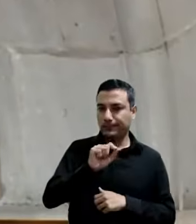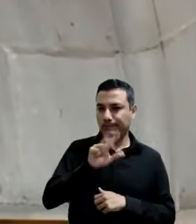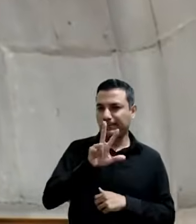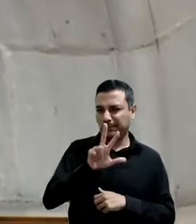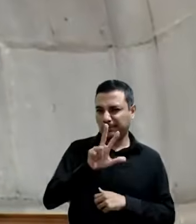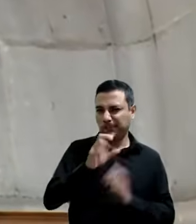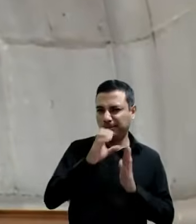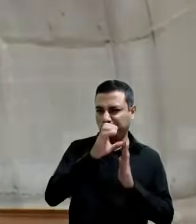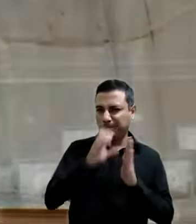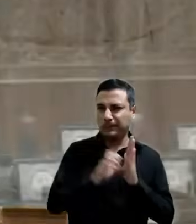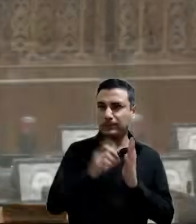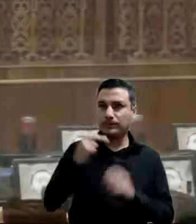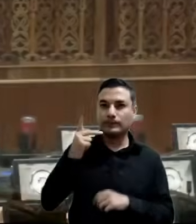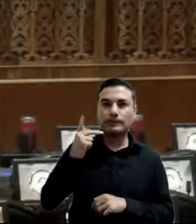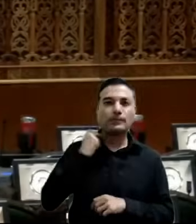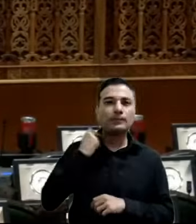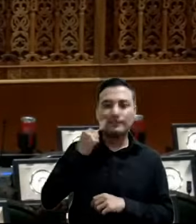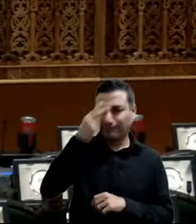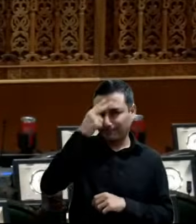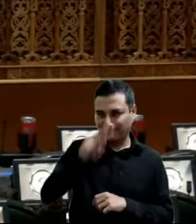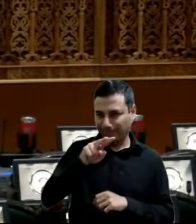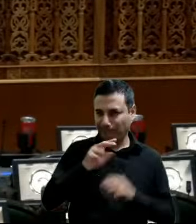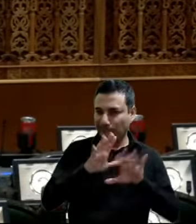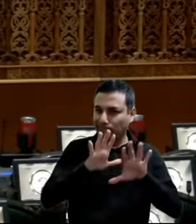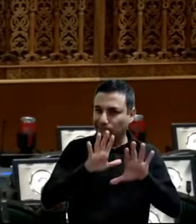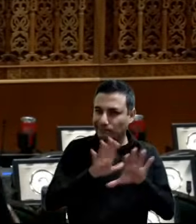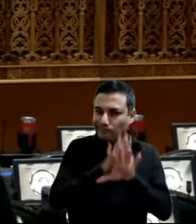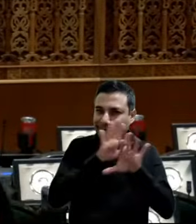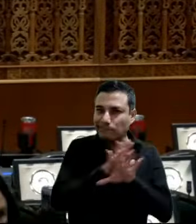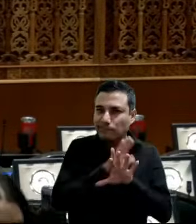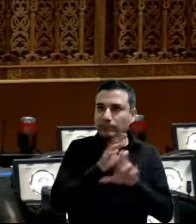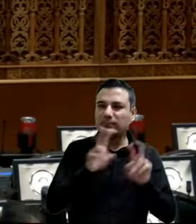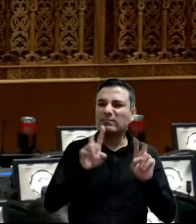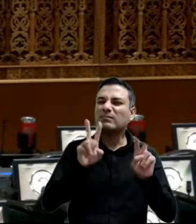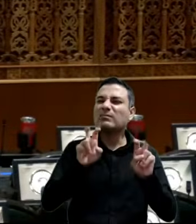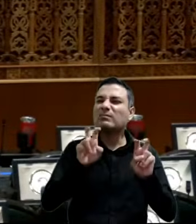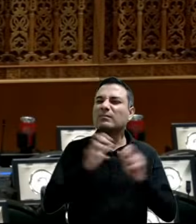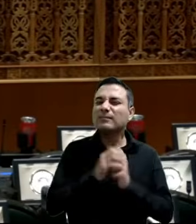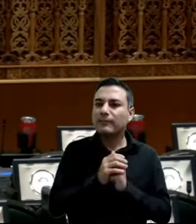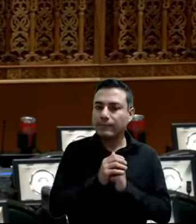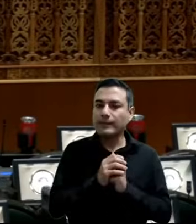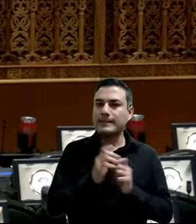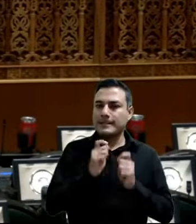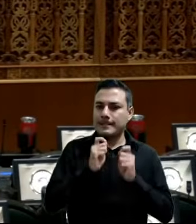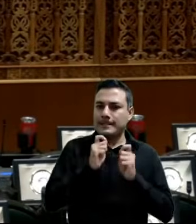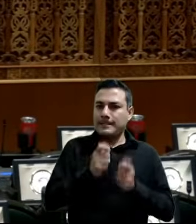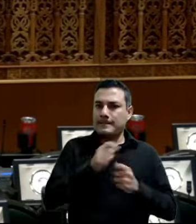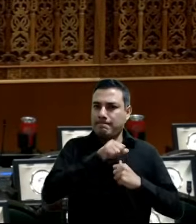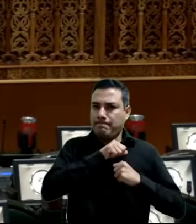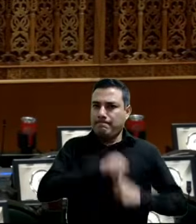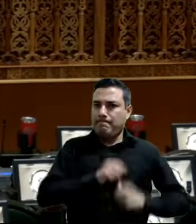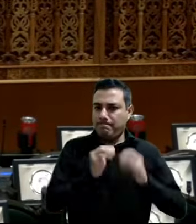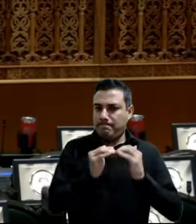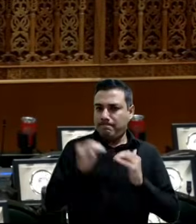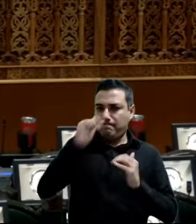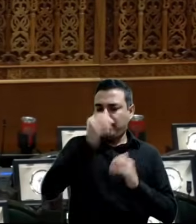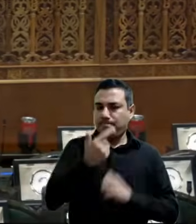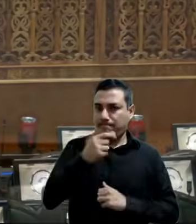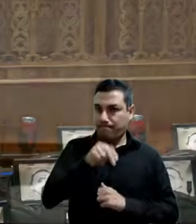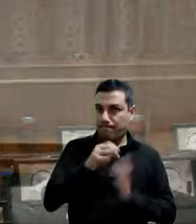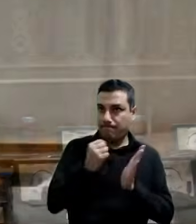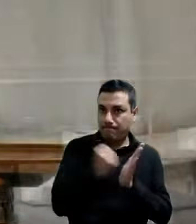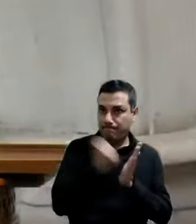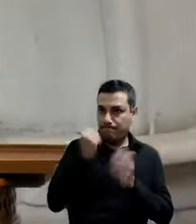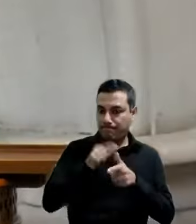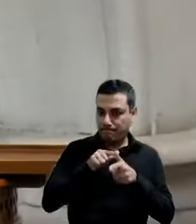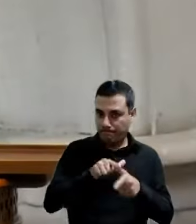de la Constitución Política de los Estados Unidos Mexicanos en materia de ratificación de grados superiores de la Guardia Nacional. Para